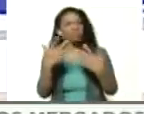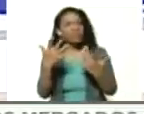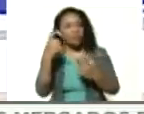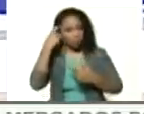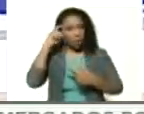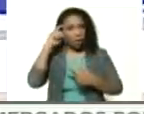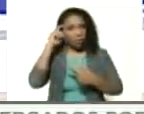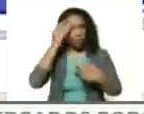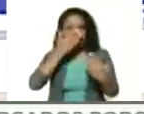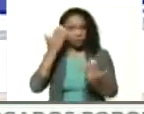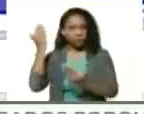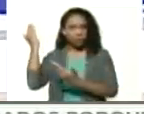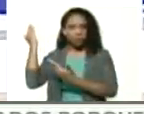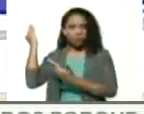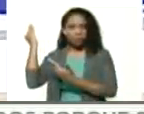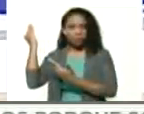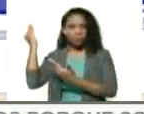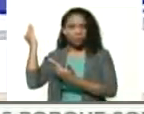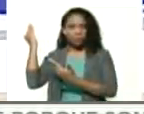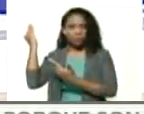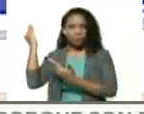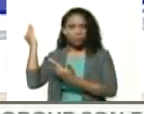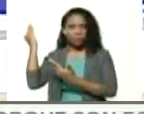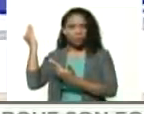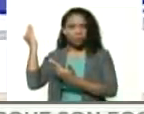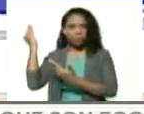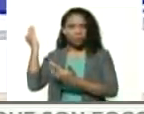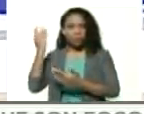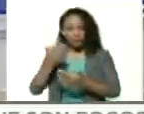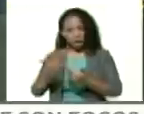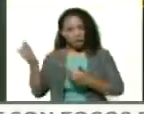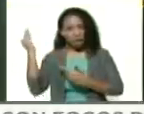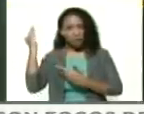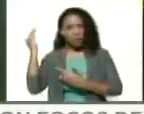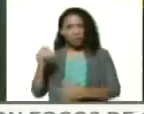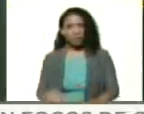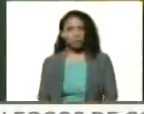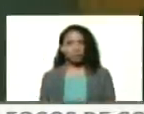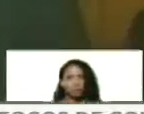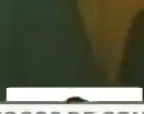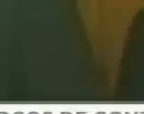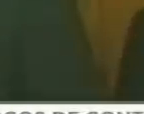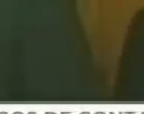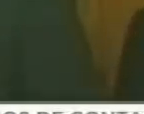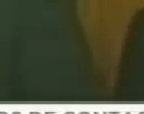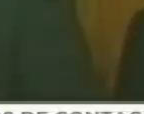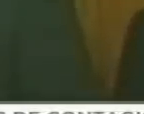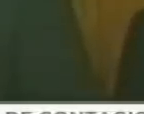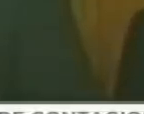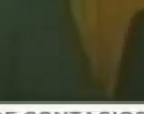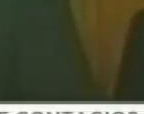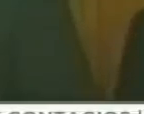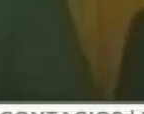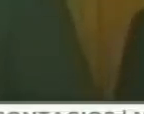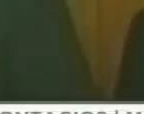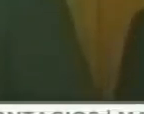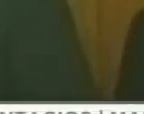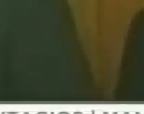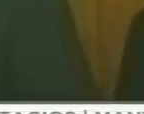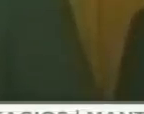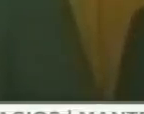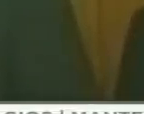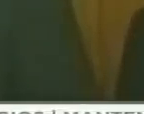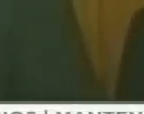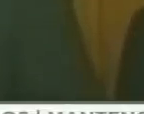¿Recordamos? Vamos a verlo. Ernesto, adelante. Un gobierno de transición democrática y unidad